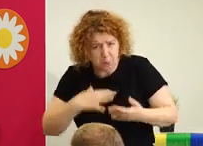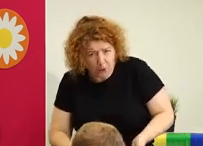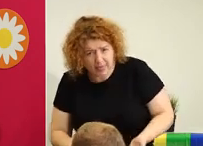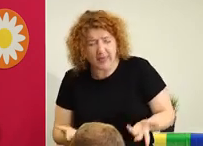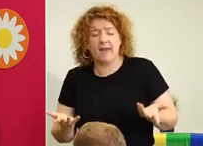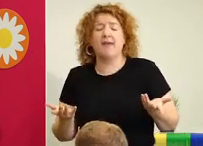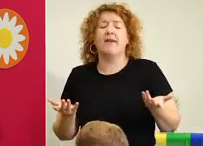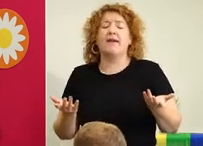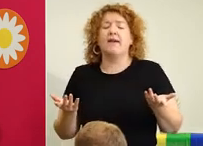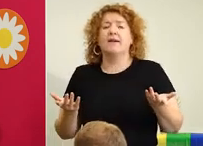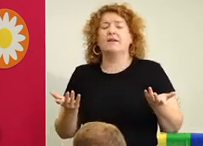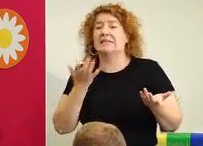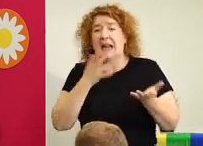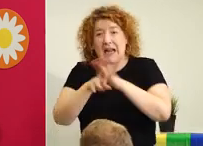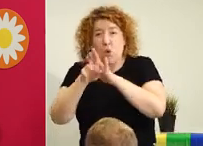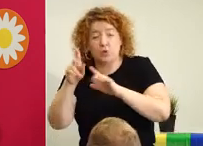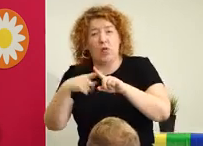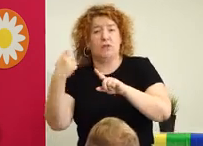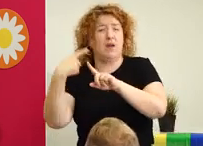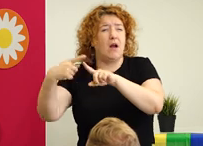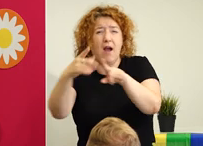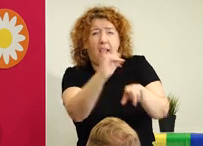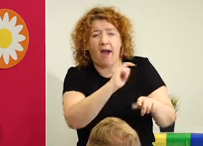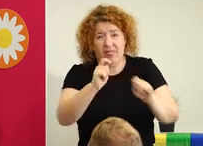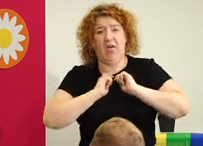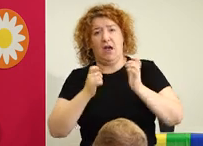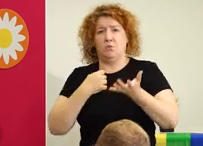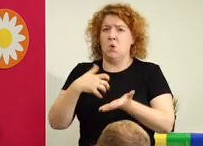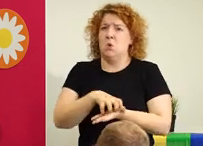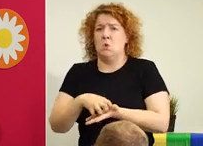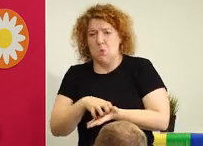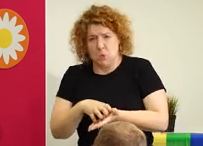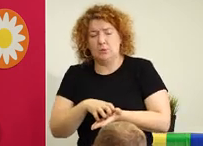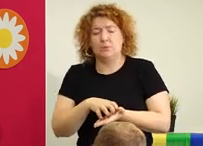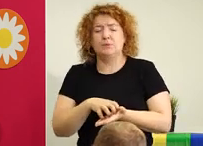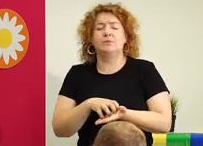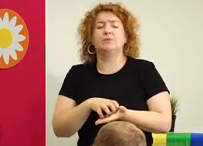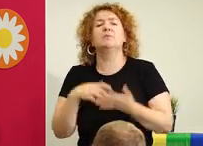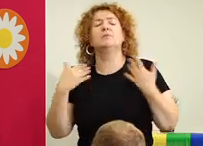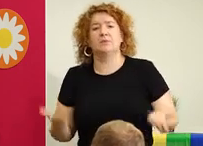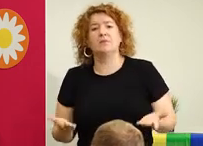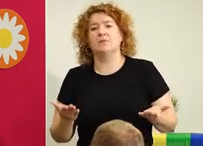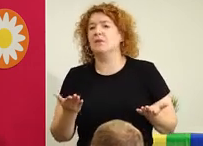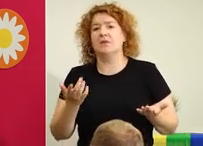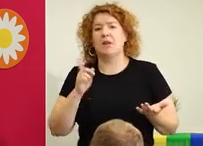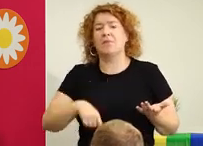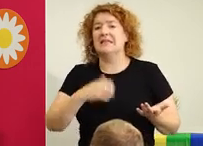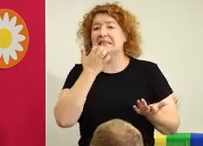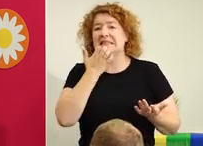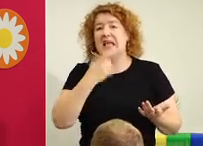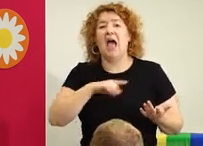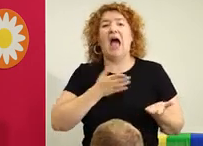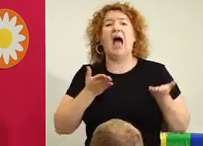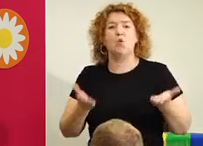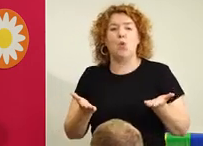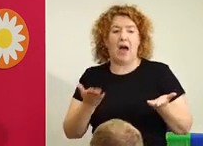mujeres y de ofrecerles los recursos necesarios para garantizar su derecho a tener una vida libre de violencias y pueden hacerlas dudar también de pedir ayuda.